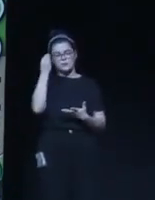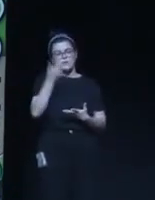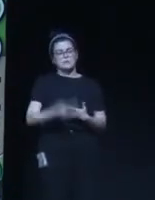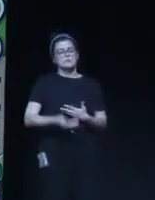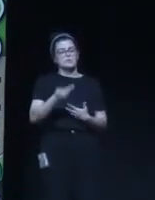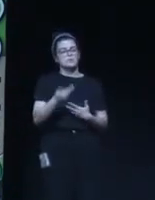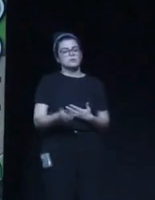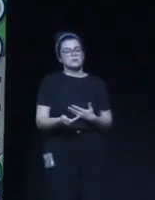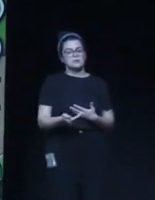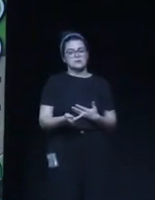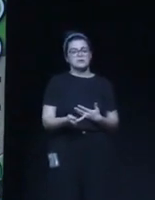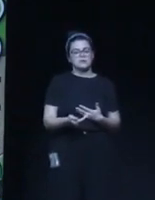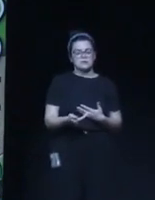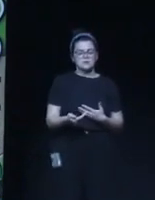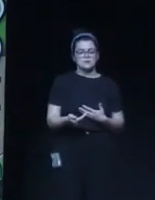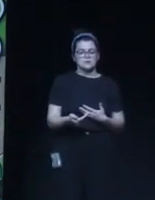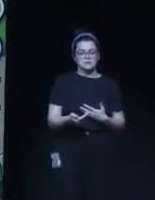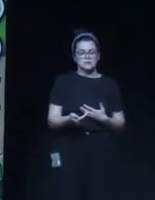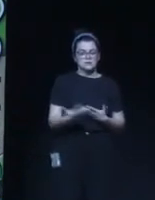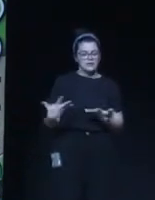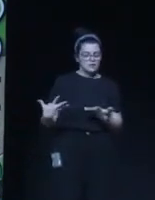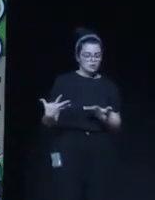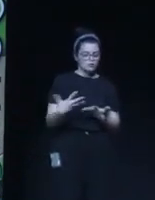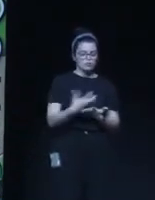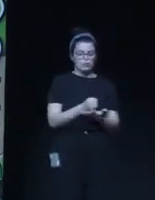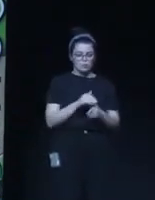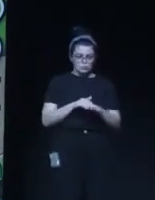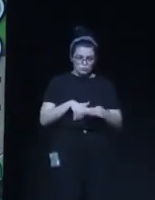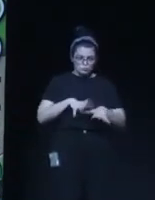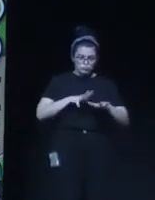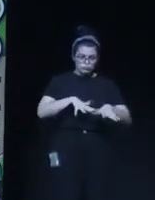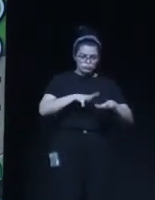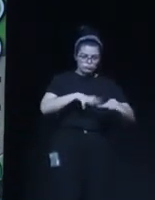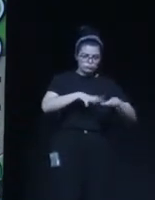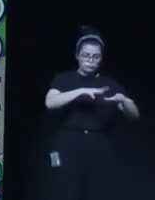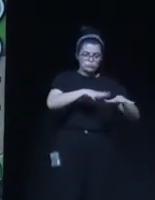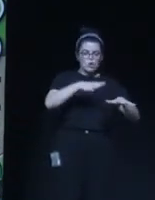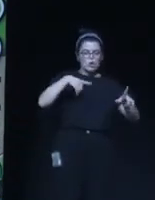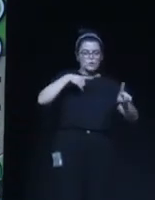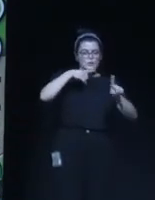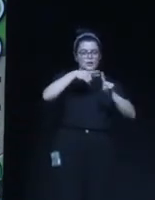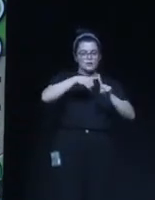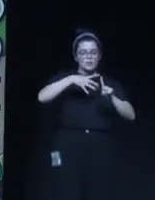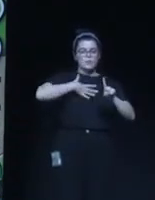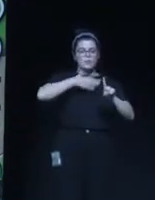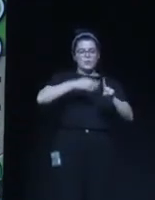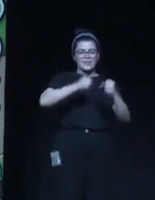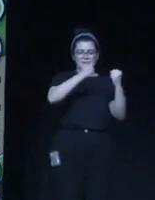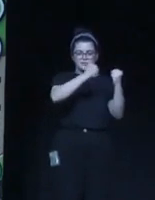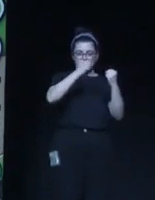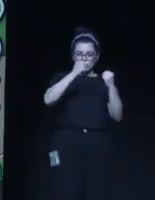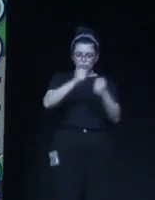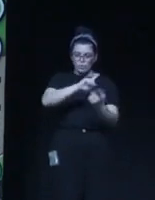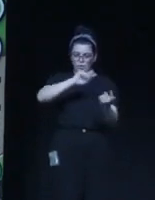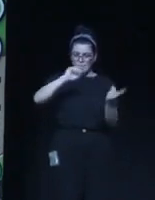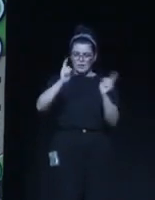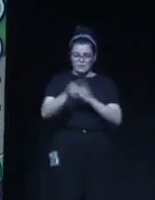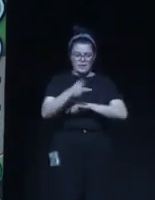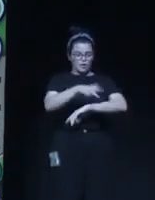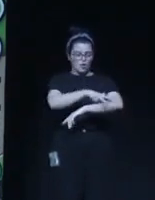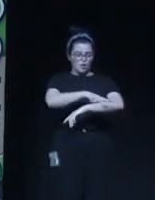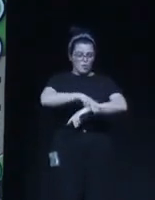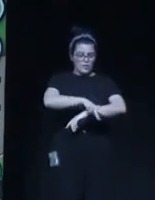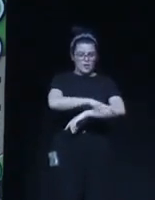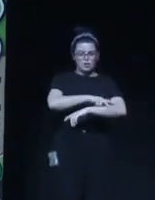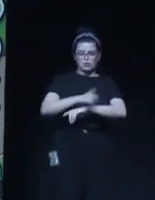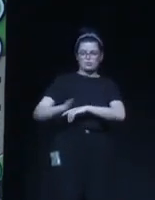que, pues eso, una movilización a todos los niveles para que luego al final el poder institucional, a nivel de gobiernos, a nivel